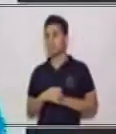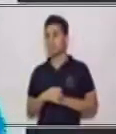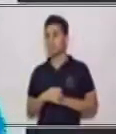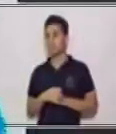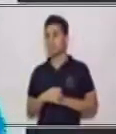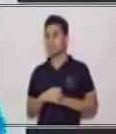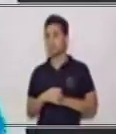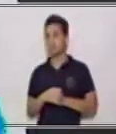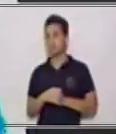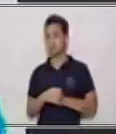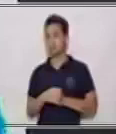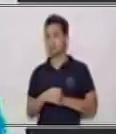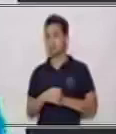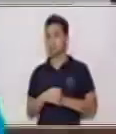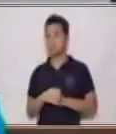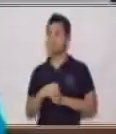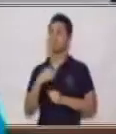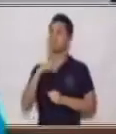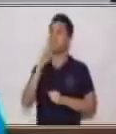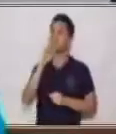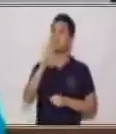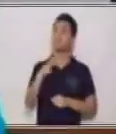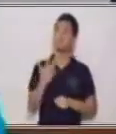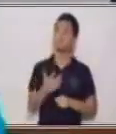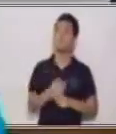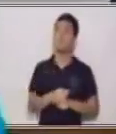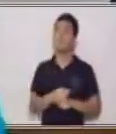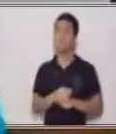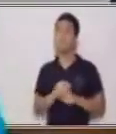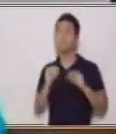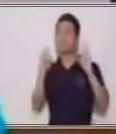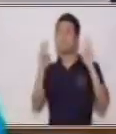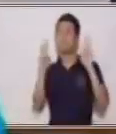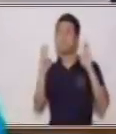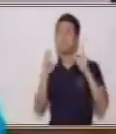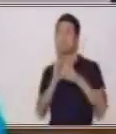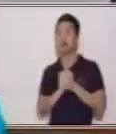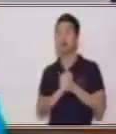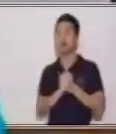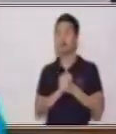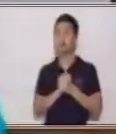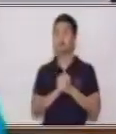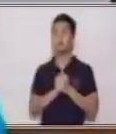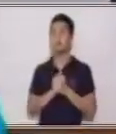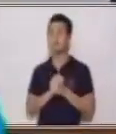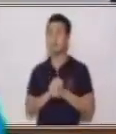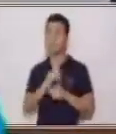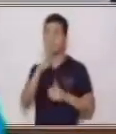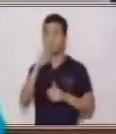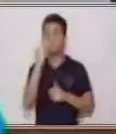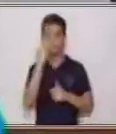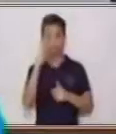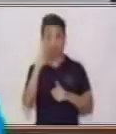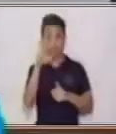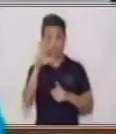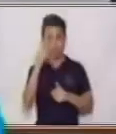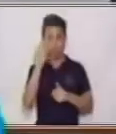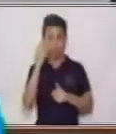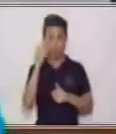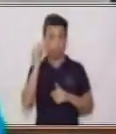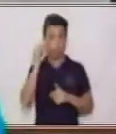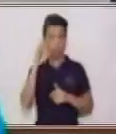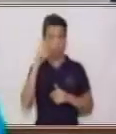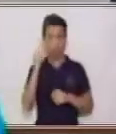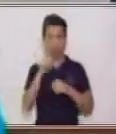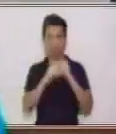olvide. Habíamos hablado de lo que respecta a las fuentes bibliográficas, pero también